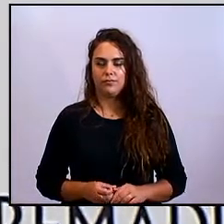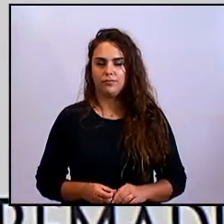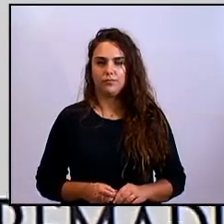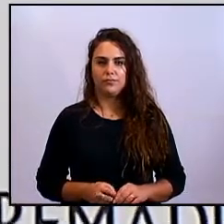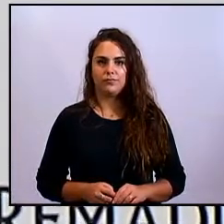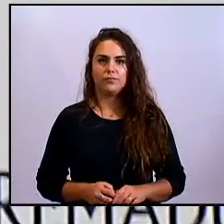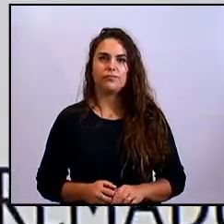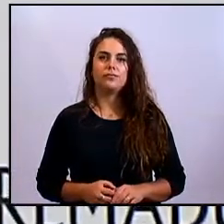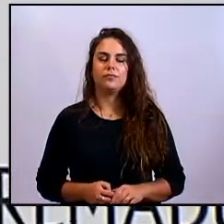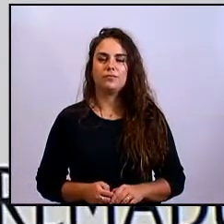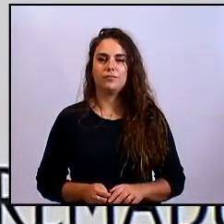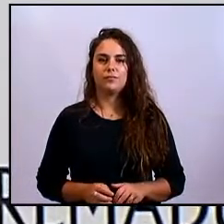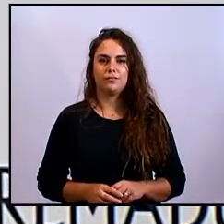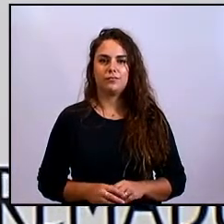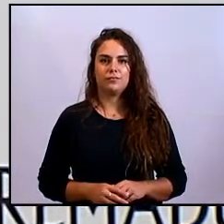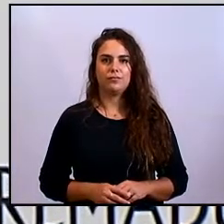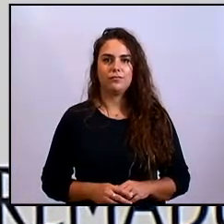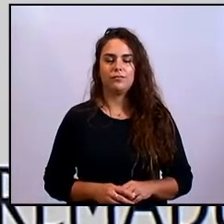Voy.